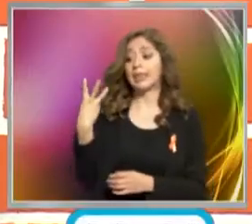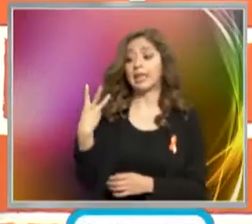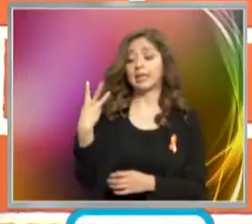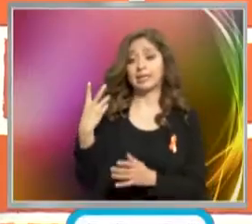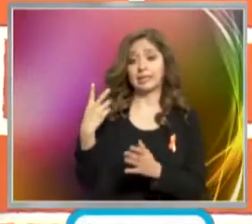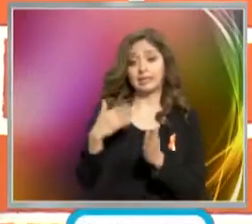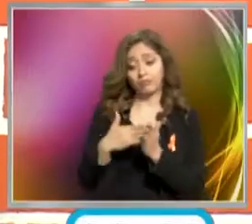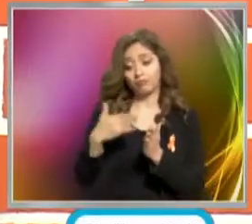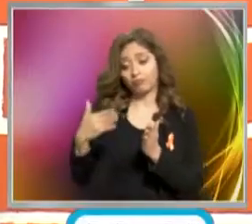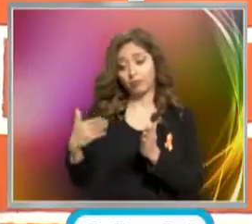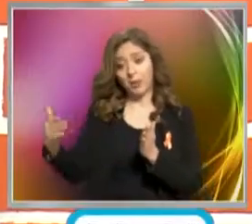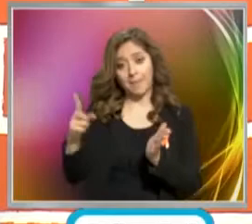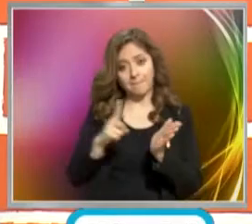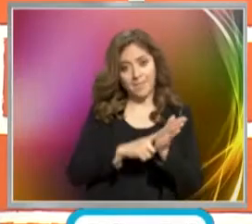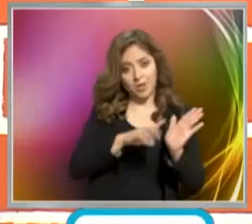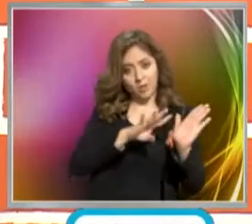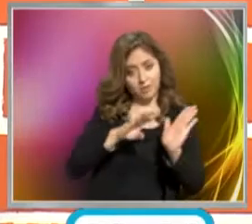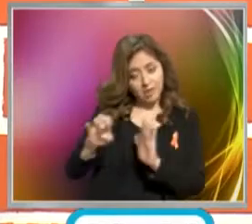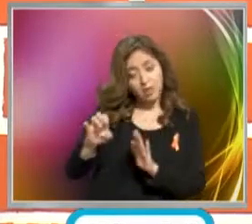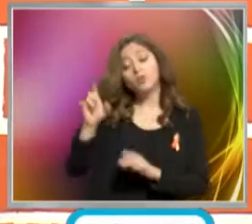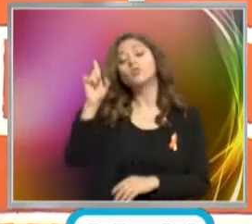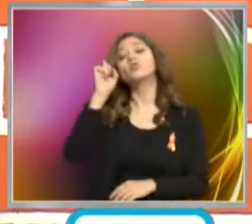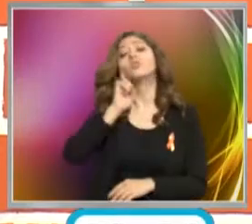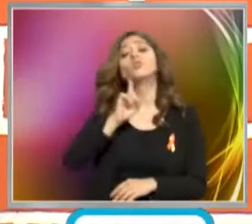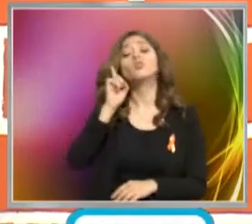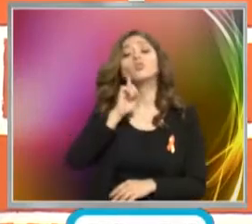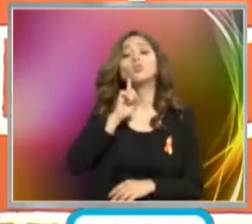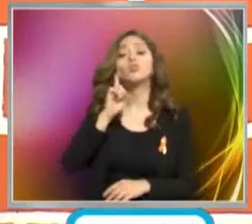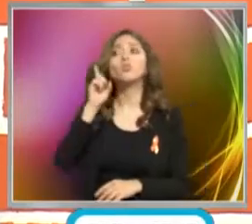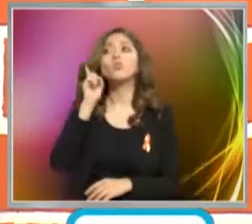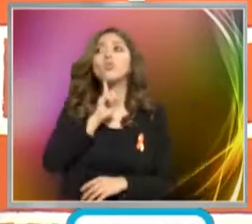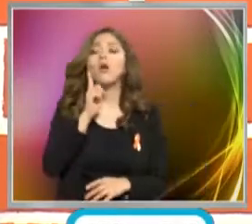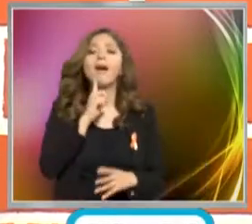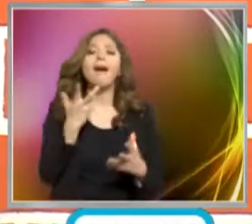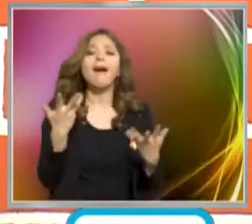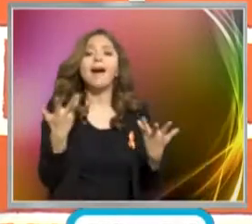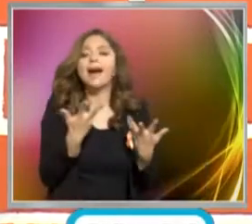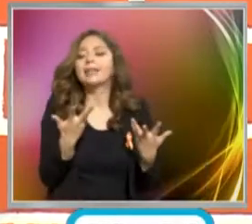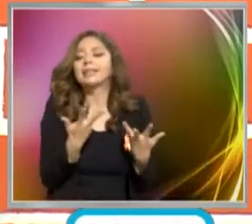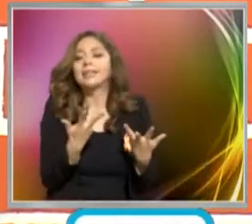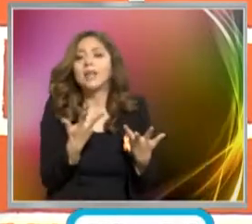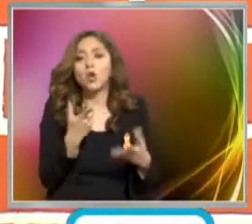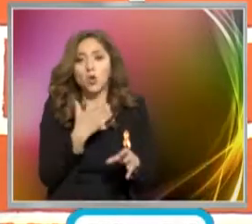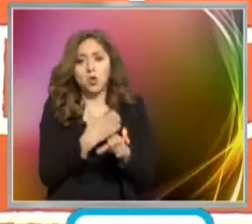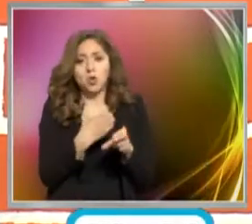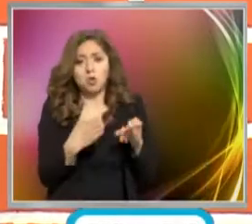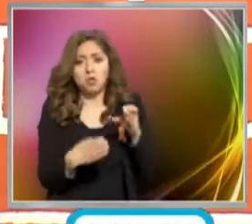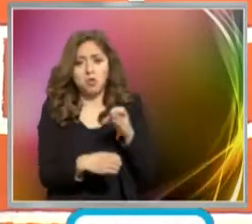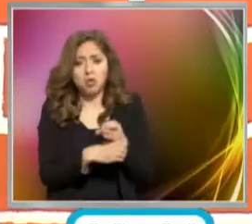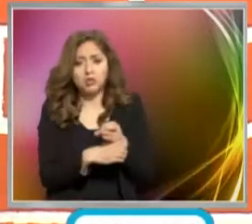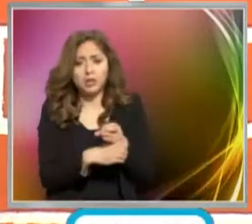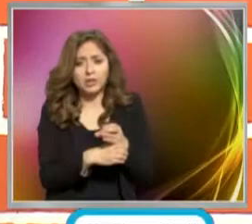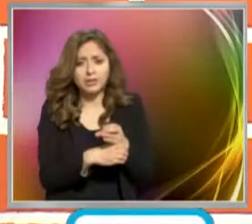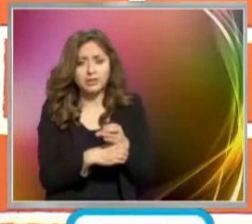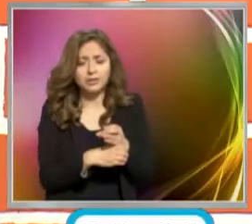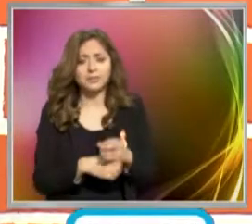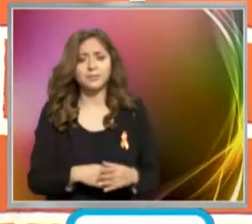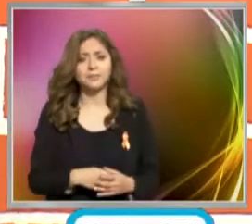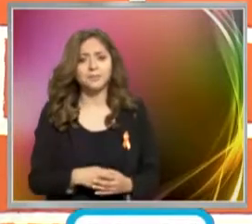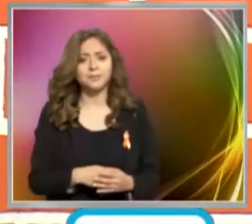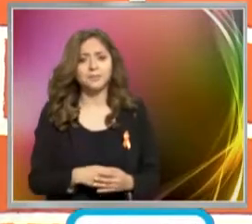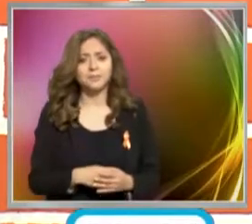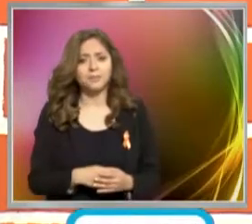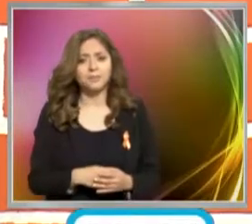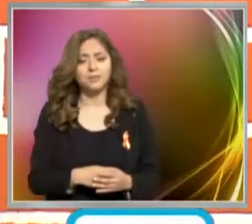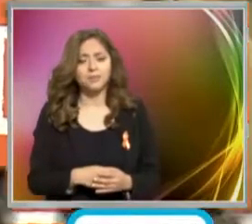mujeres ocupaban cargos o hacían cosas realmente que nunca